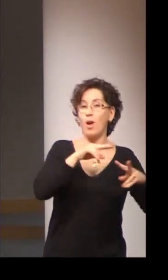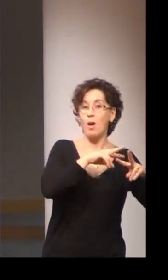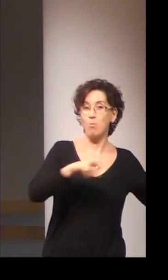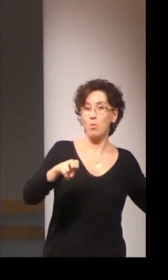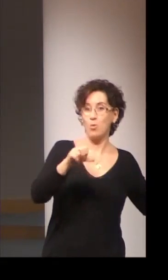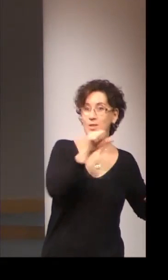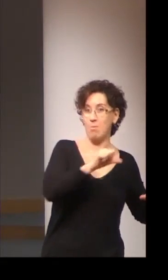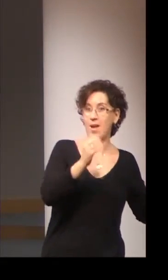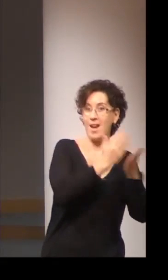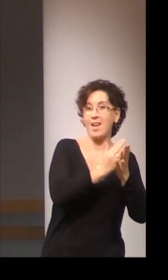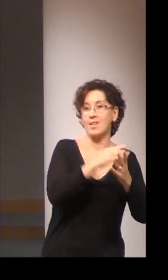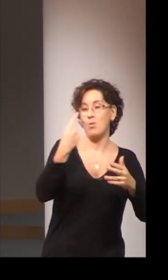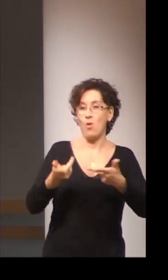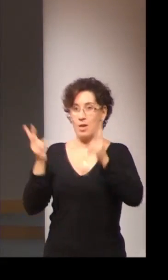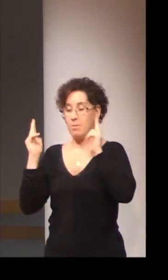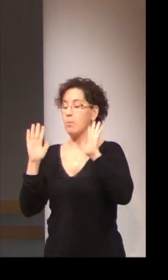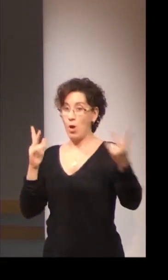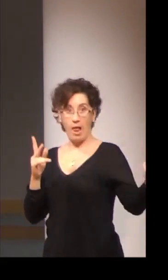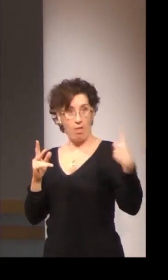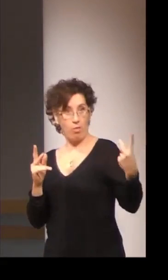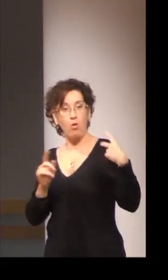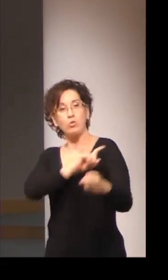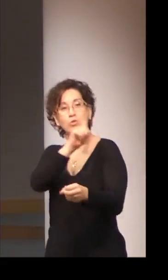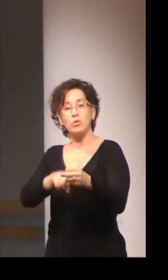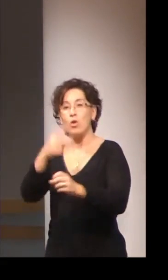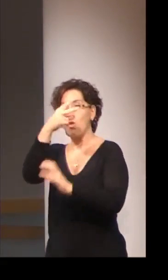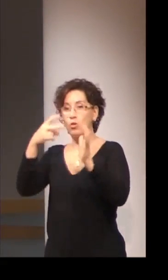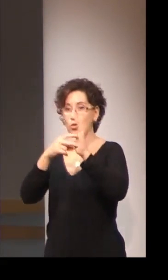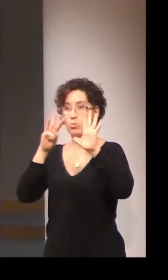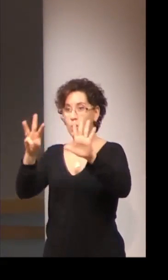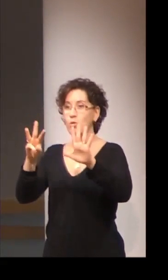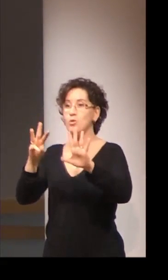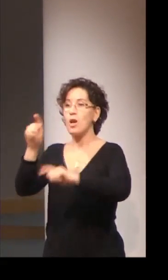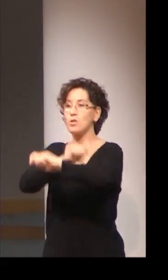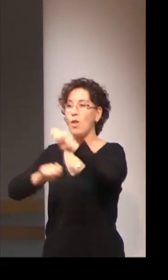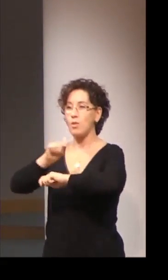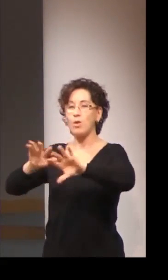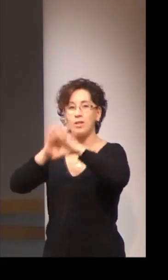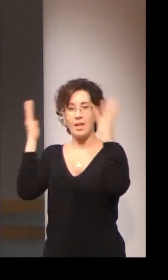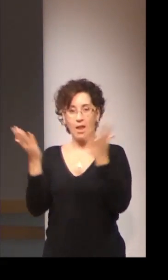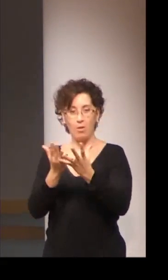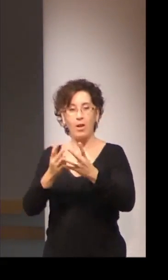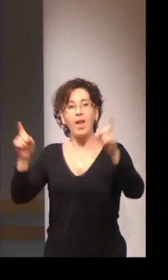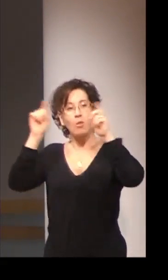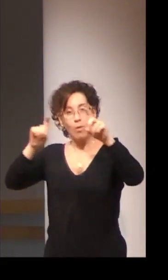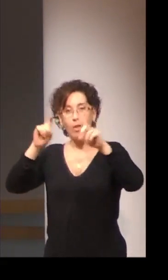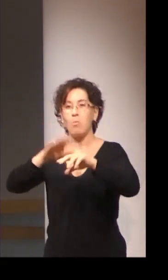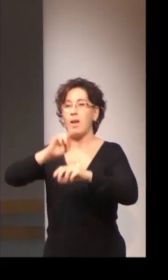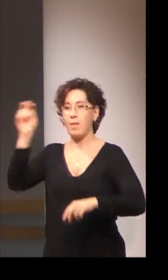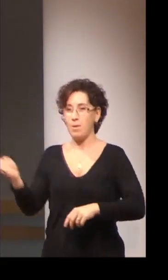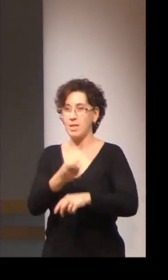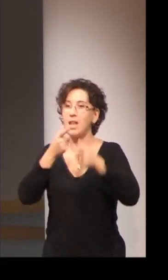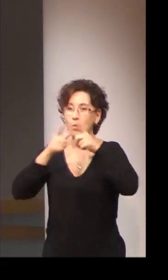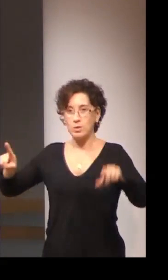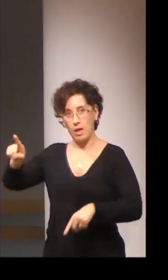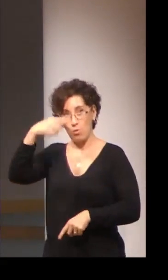desde el año 2008 a la asociación internacional edil Educación para la diversidad lingüística